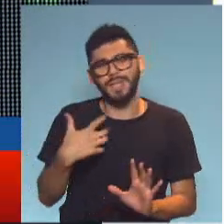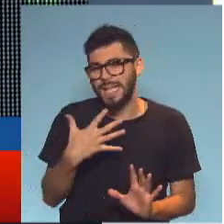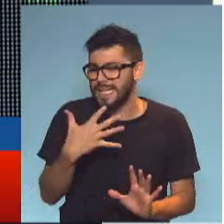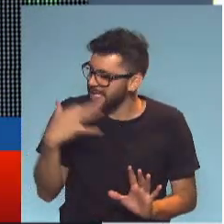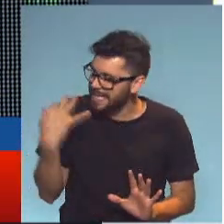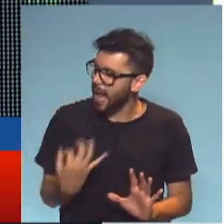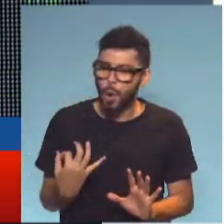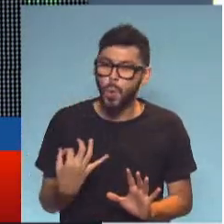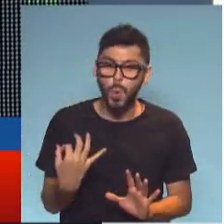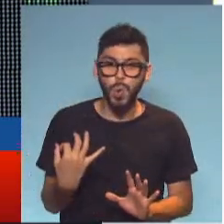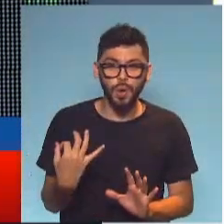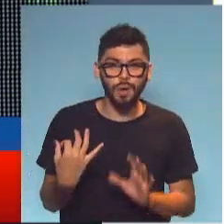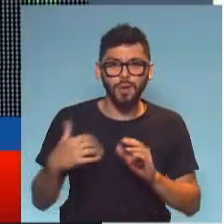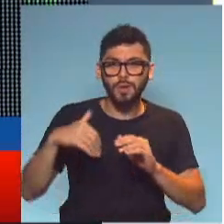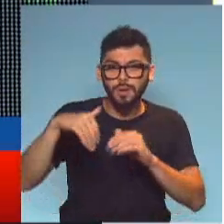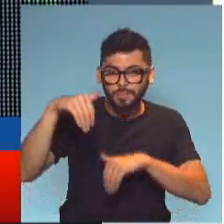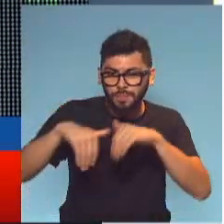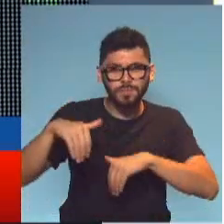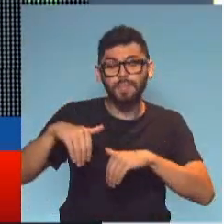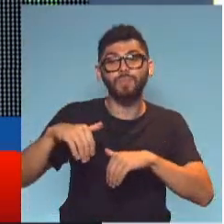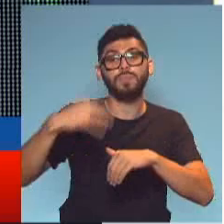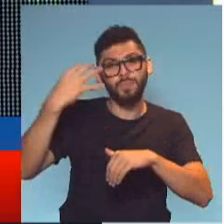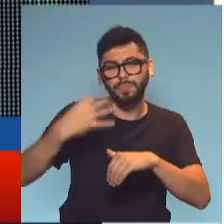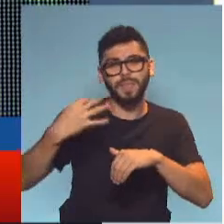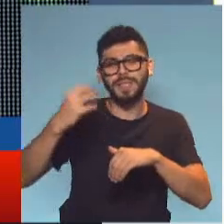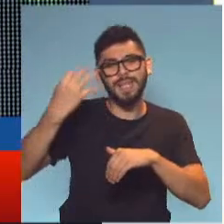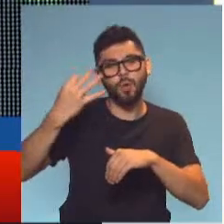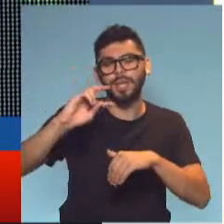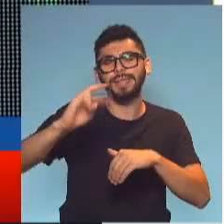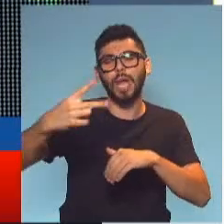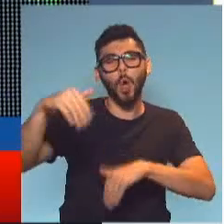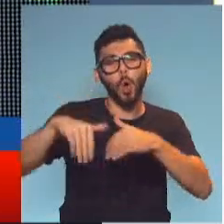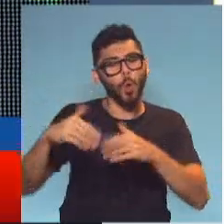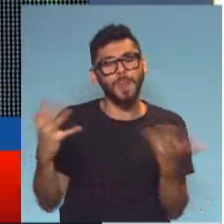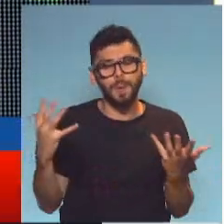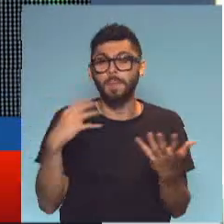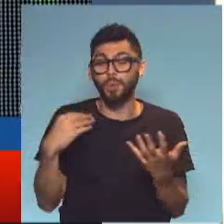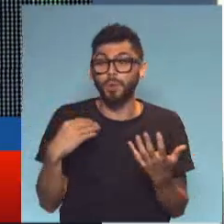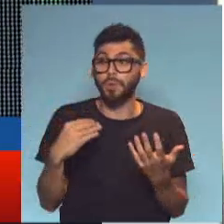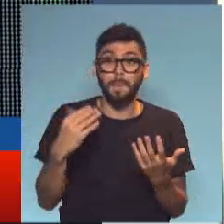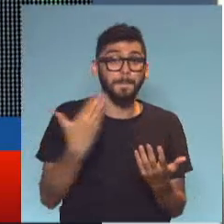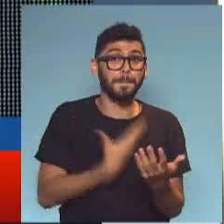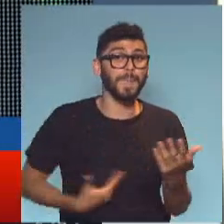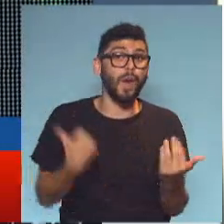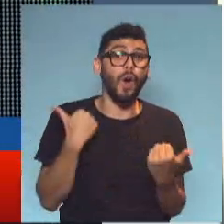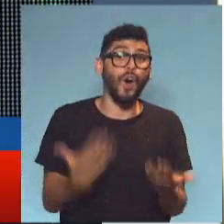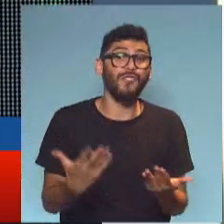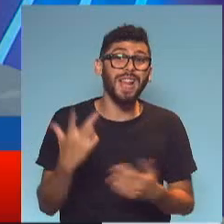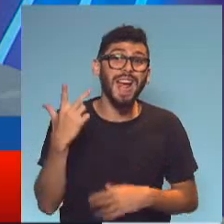a decir que es la primera vuelta y que va a haber una segunda vuelta, claro, por la gran cantidad de candidatos que tenemos.